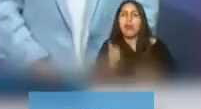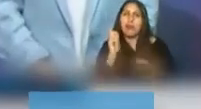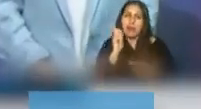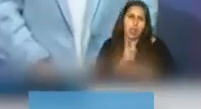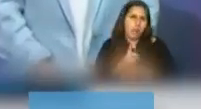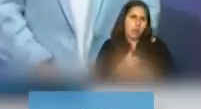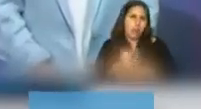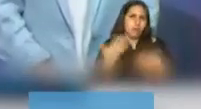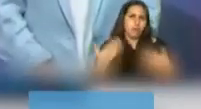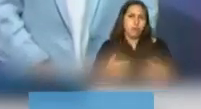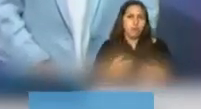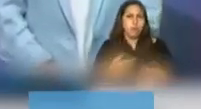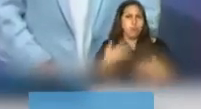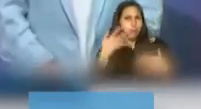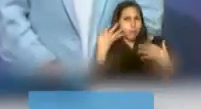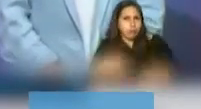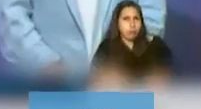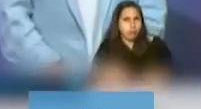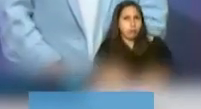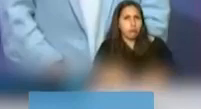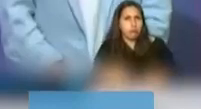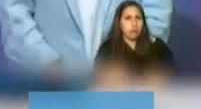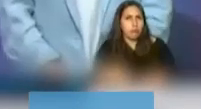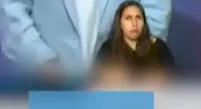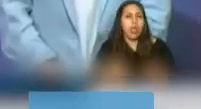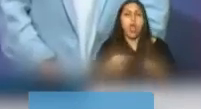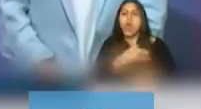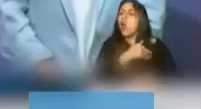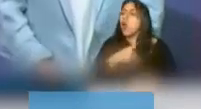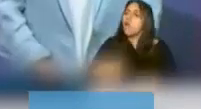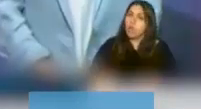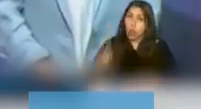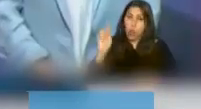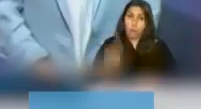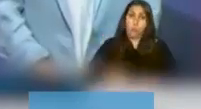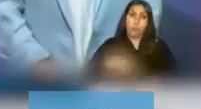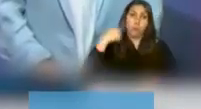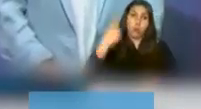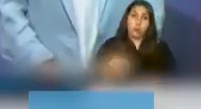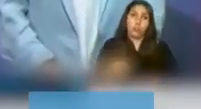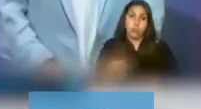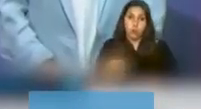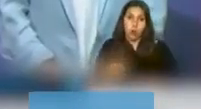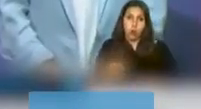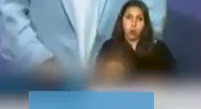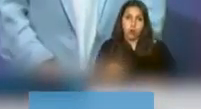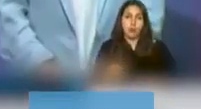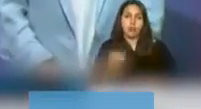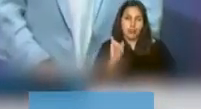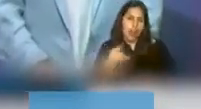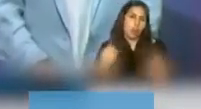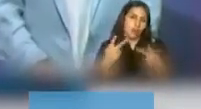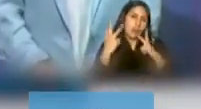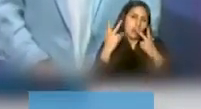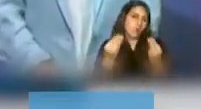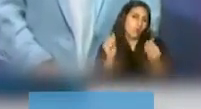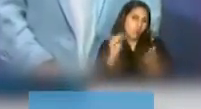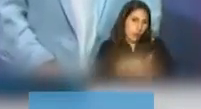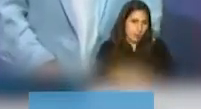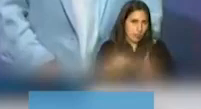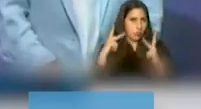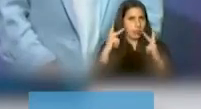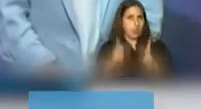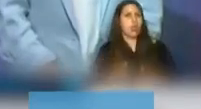negociaciones, el reparto en un sentido banal, un sentido negativo, ¿verdad? De que no es por las calidades,